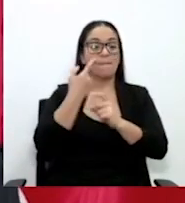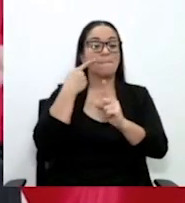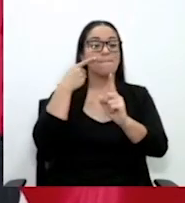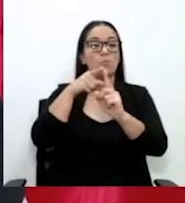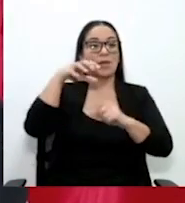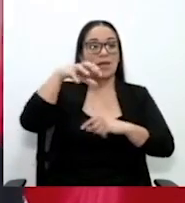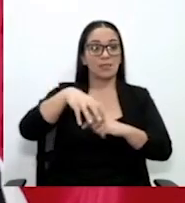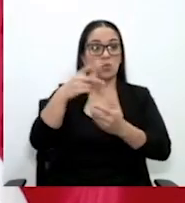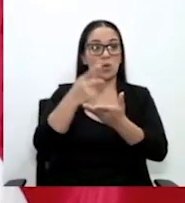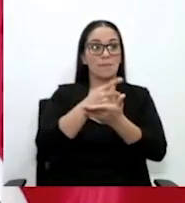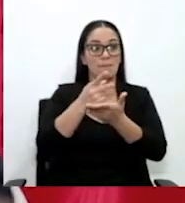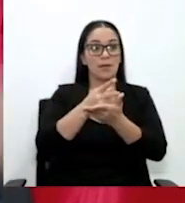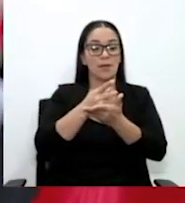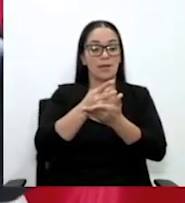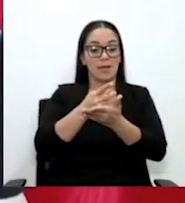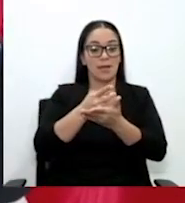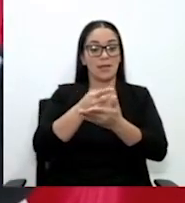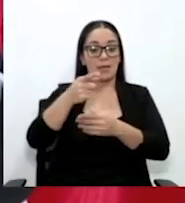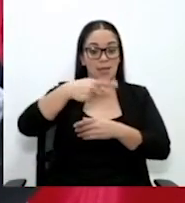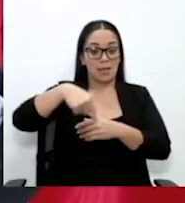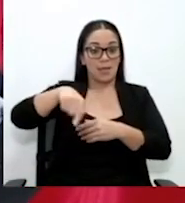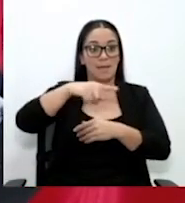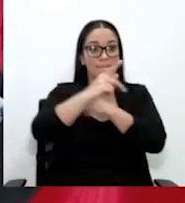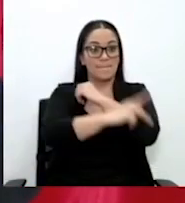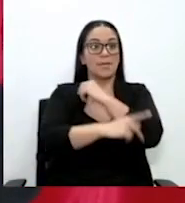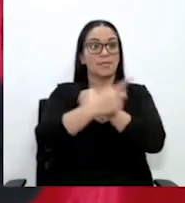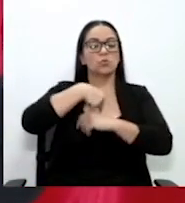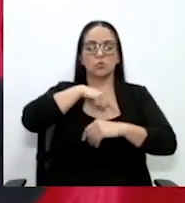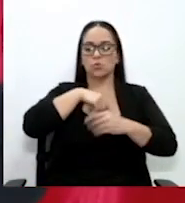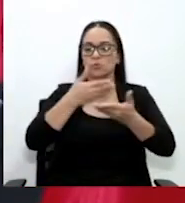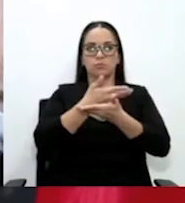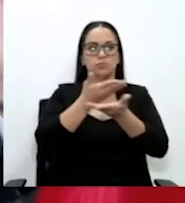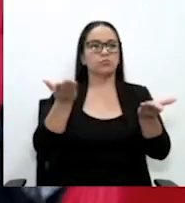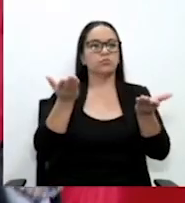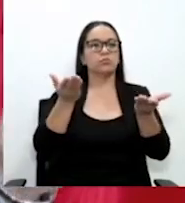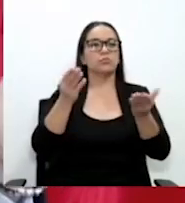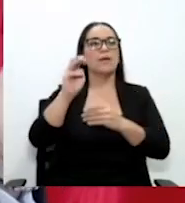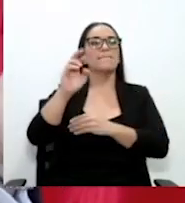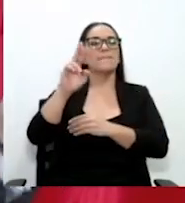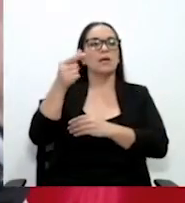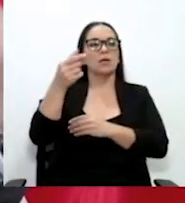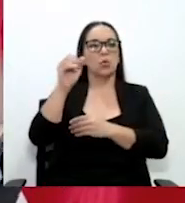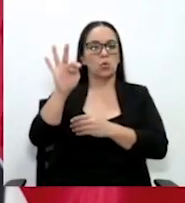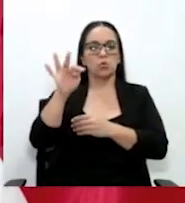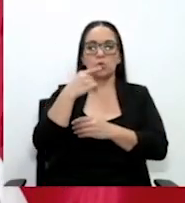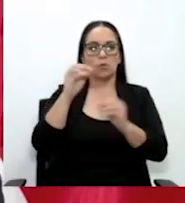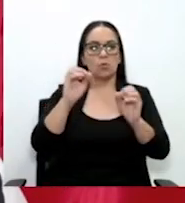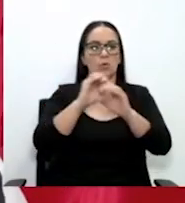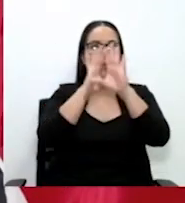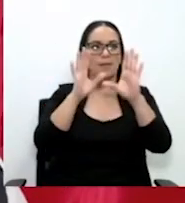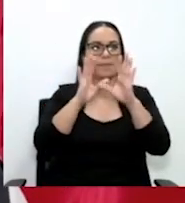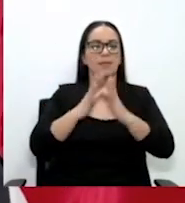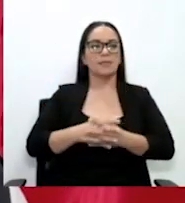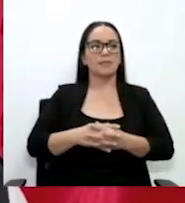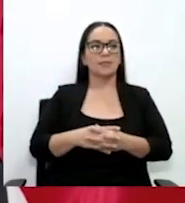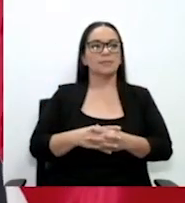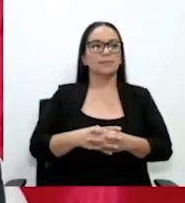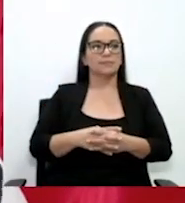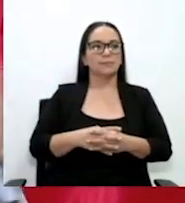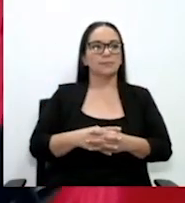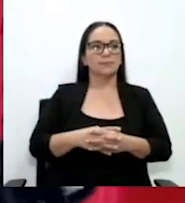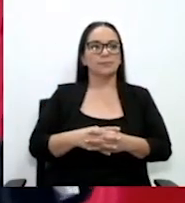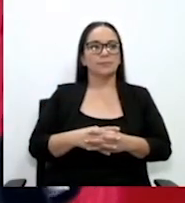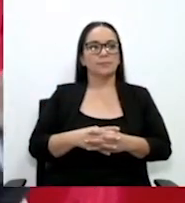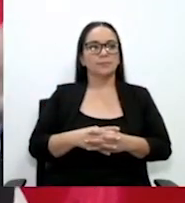país, aquí estamos abiertos. Doña Margot lo hizo ampliamente claro, que ella se pone a la orden del gobierno, que